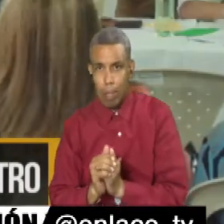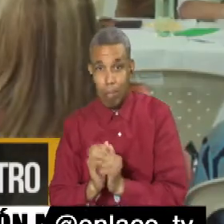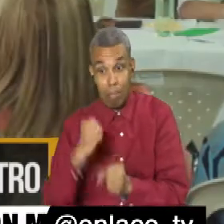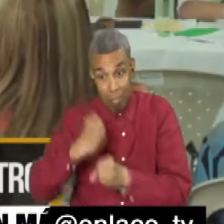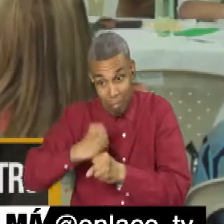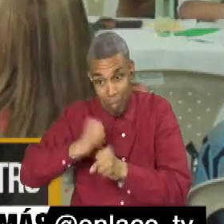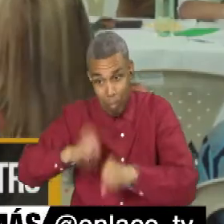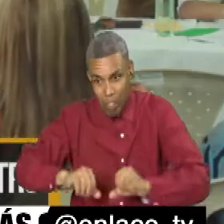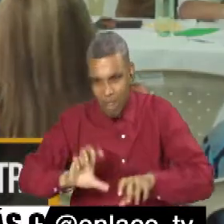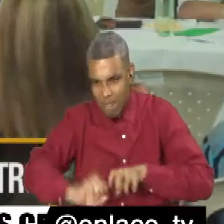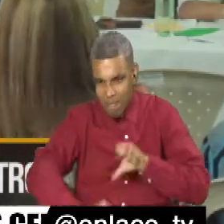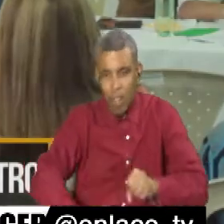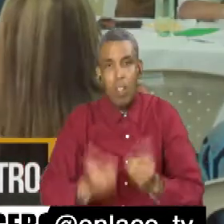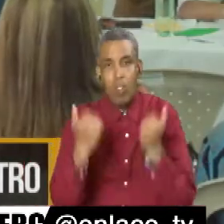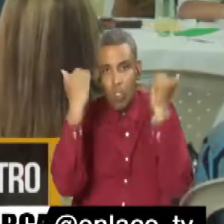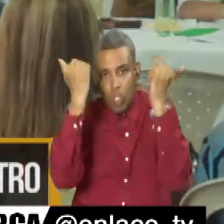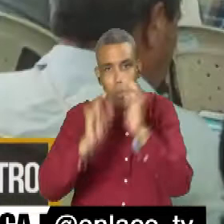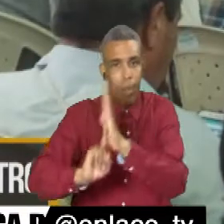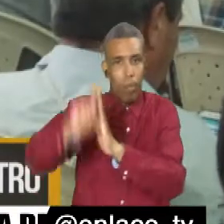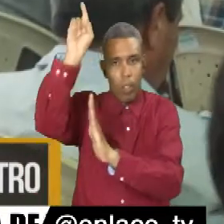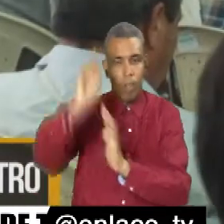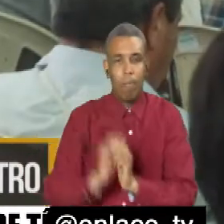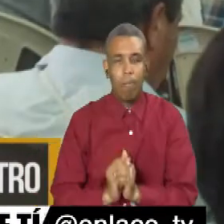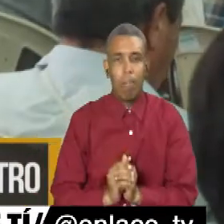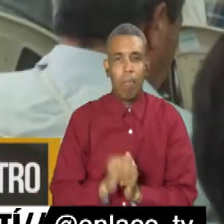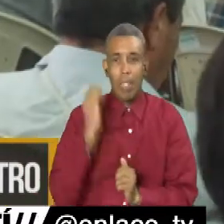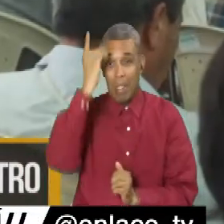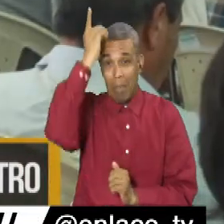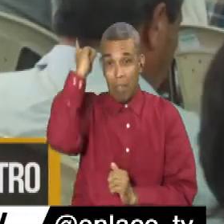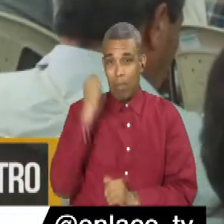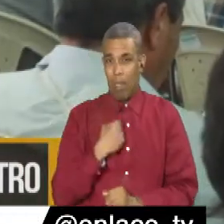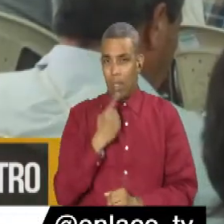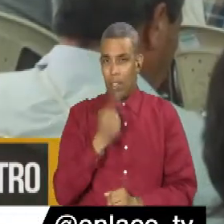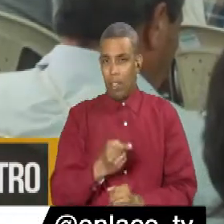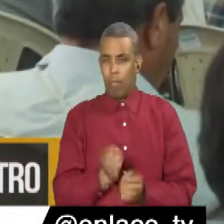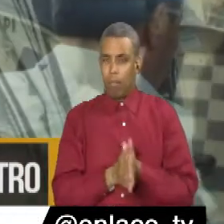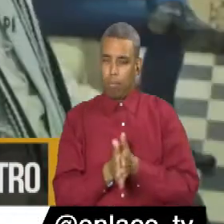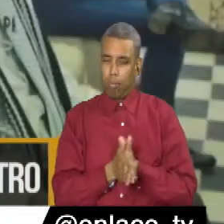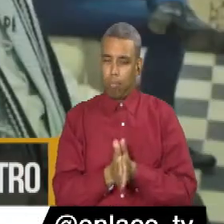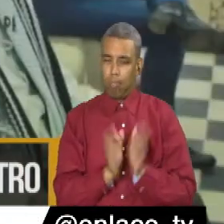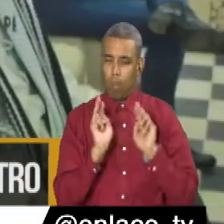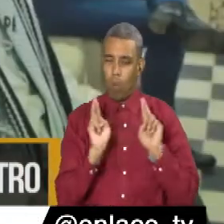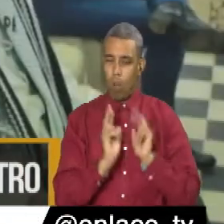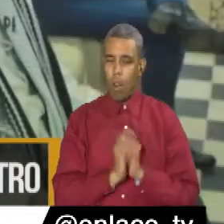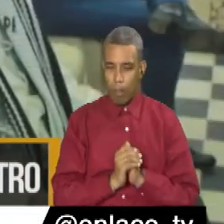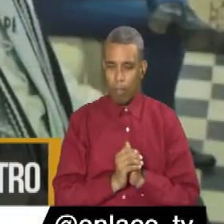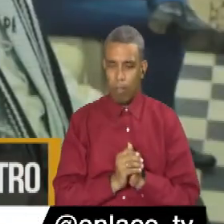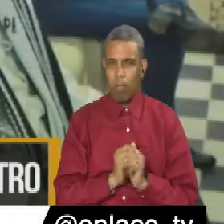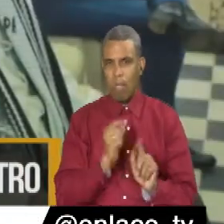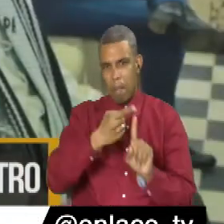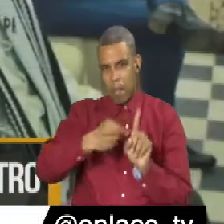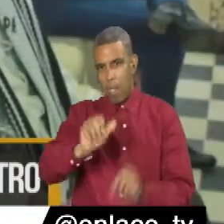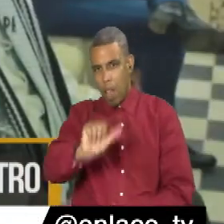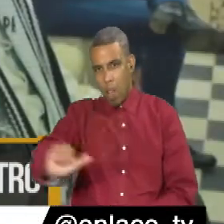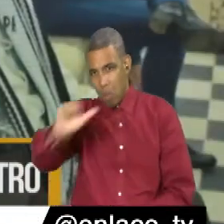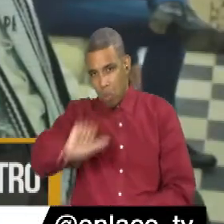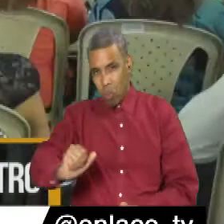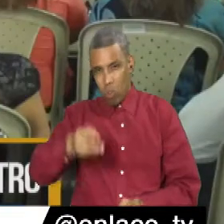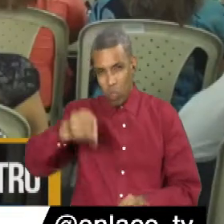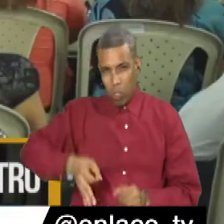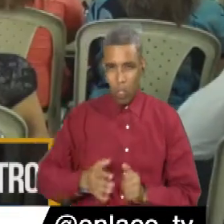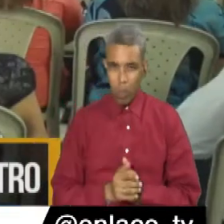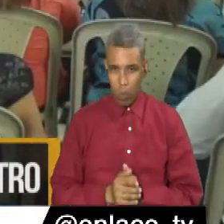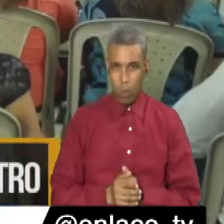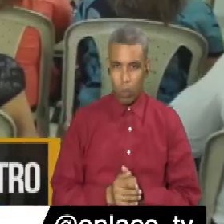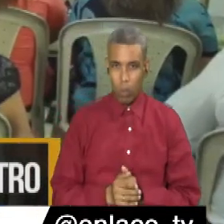El mandatario de los barranqueños aseguró que espera a finales de agosto se tengan los respectivos estudios para la pavimentación de la arteria vial